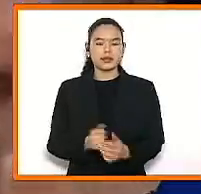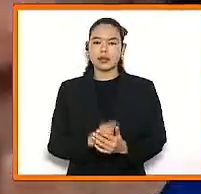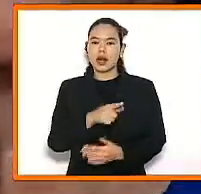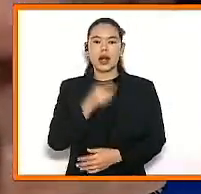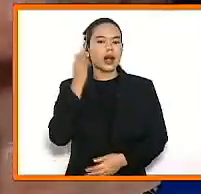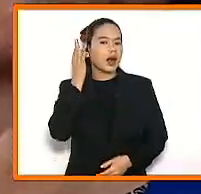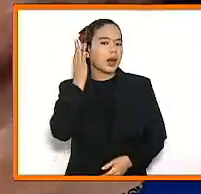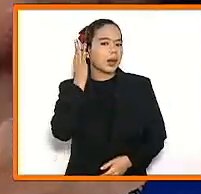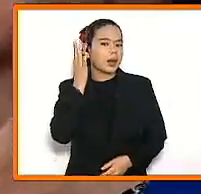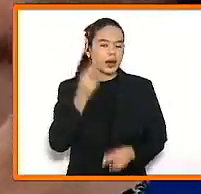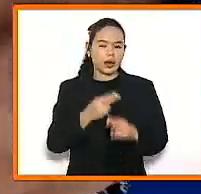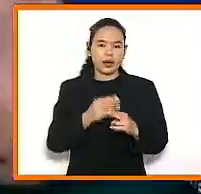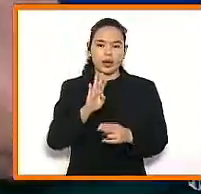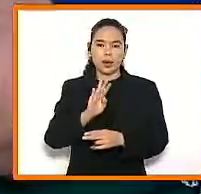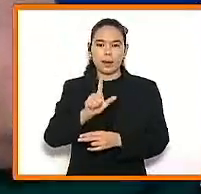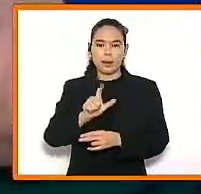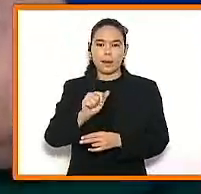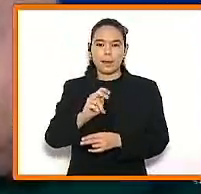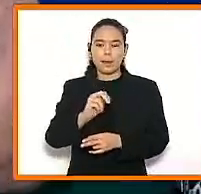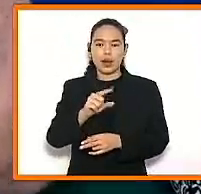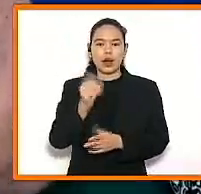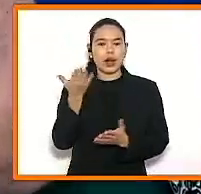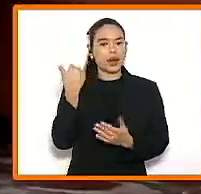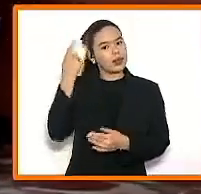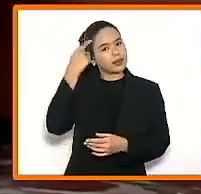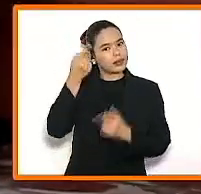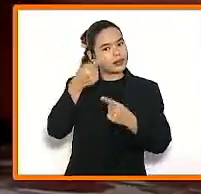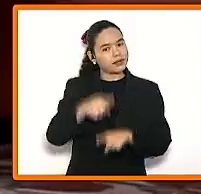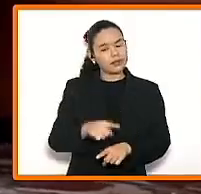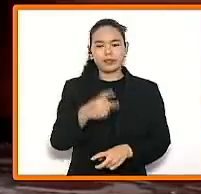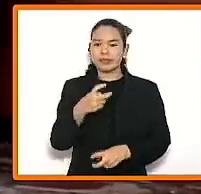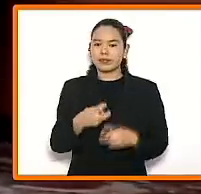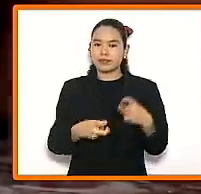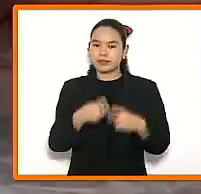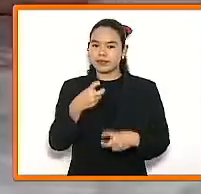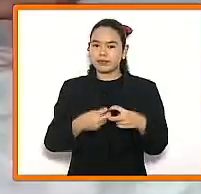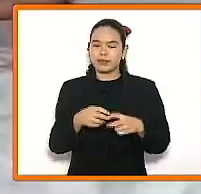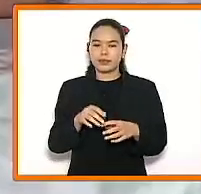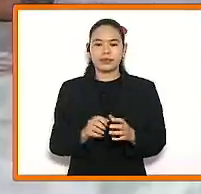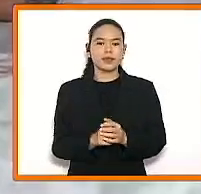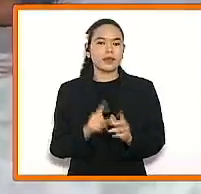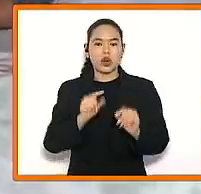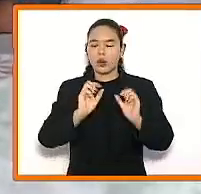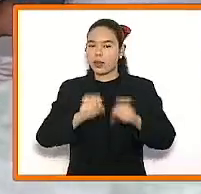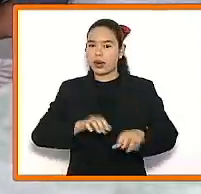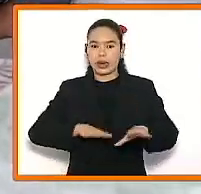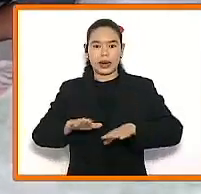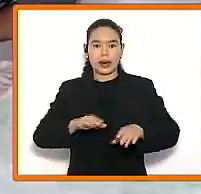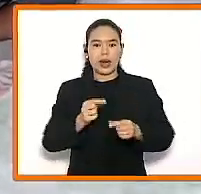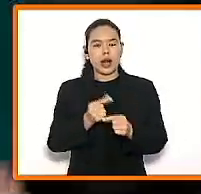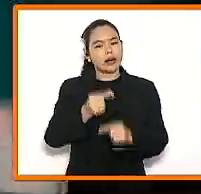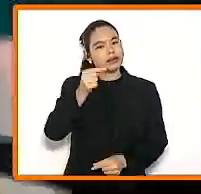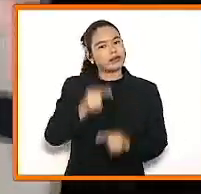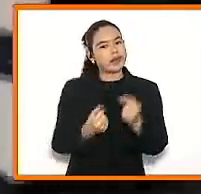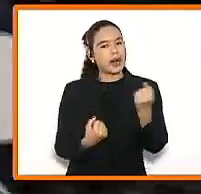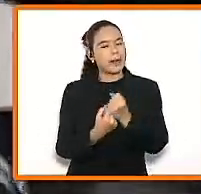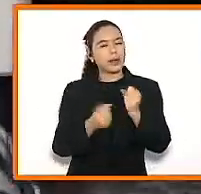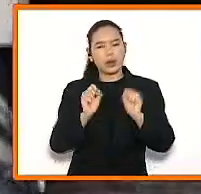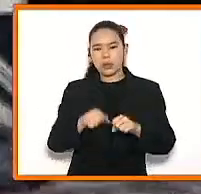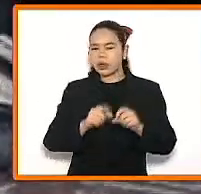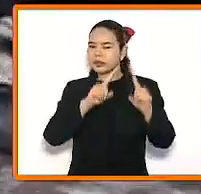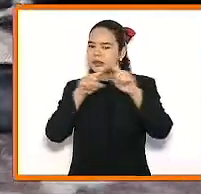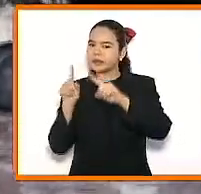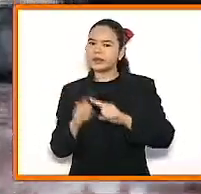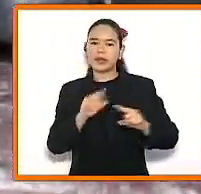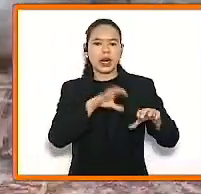Blanca Gloria Cardosa sufrió un derrame cerebral que le paralizó parcialmente. Con la ayuda de un bastón logra llevar a cabo sus